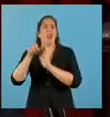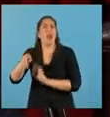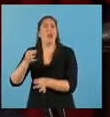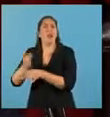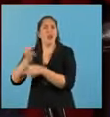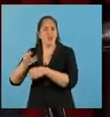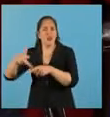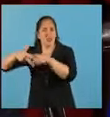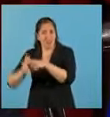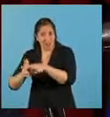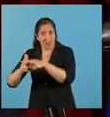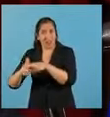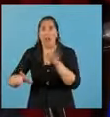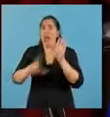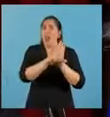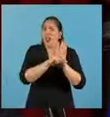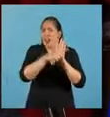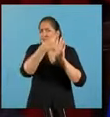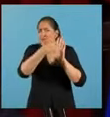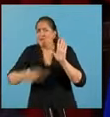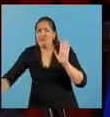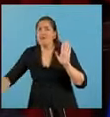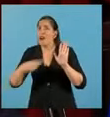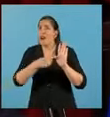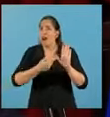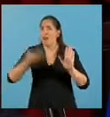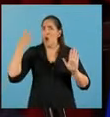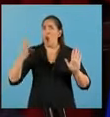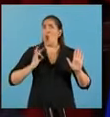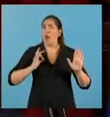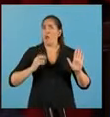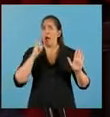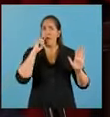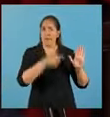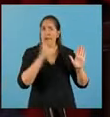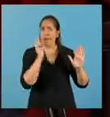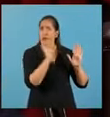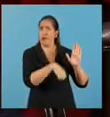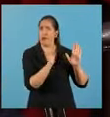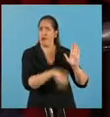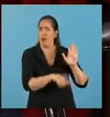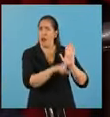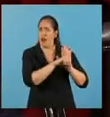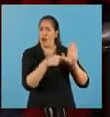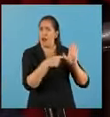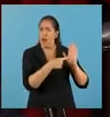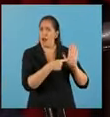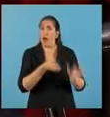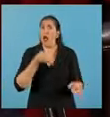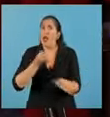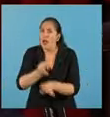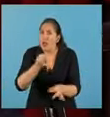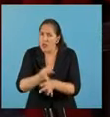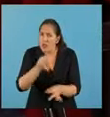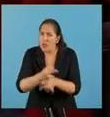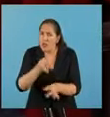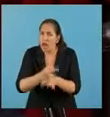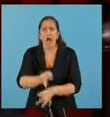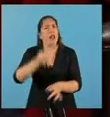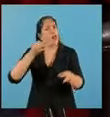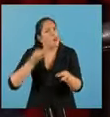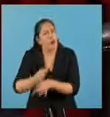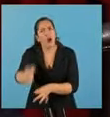Técnica. Leyes que empezaron a incumplirse hace 4 años. Educar, educar y